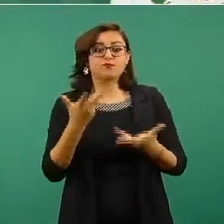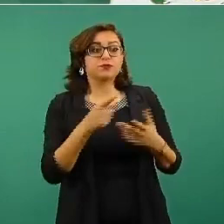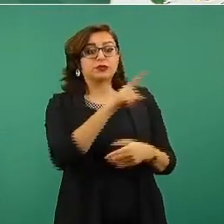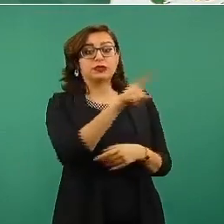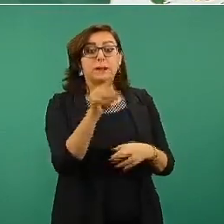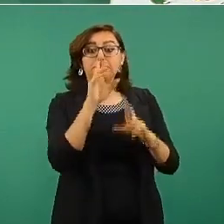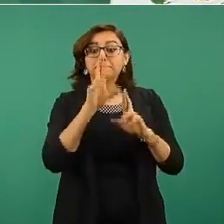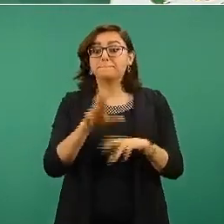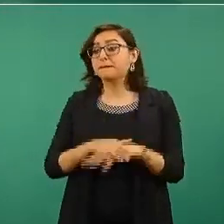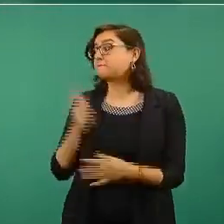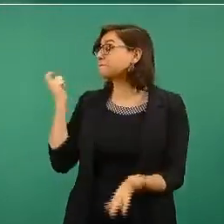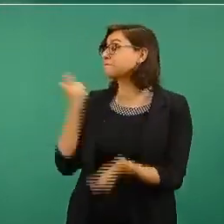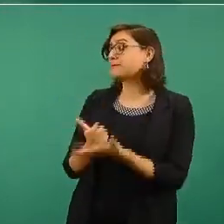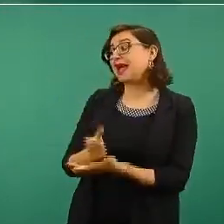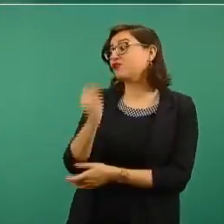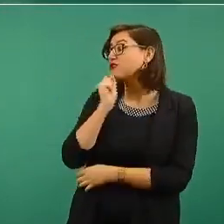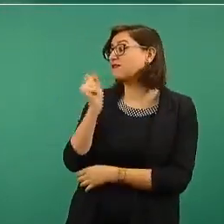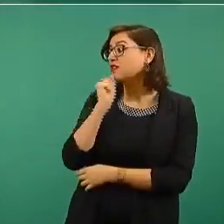no nos han pagado.